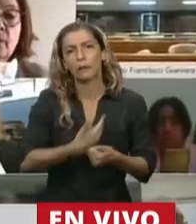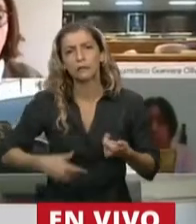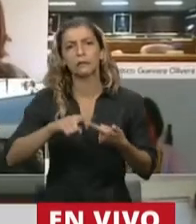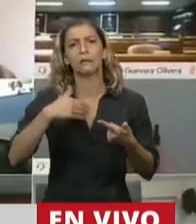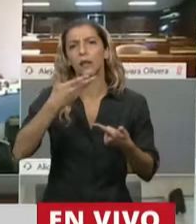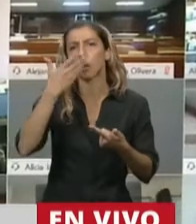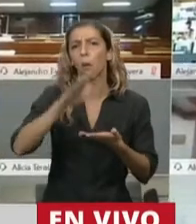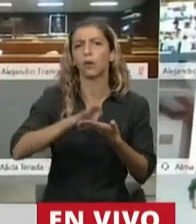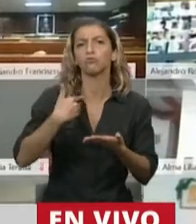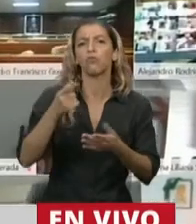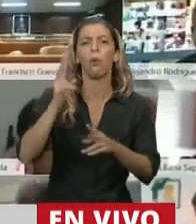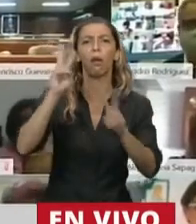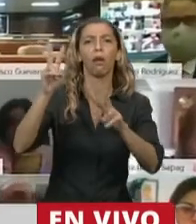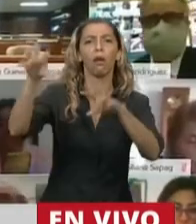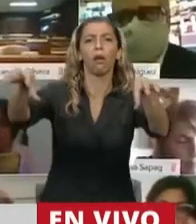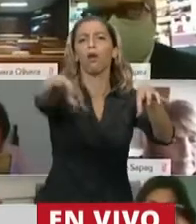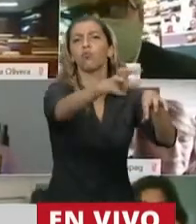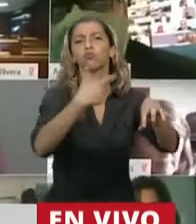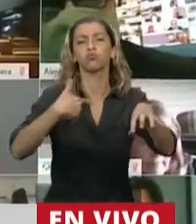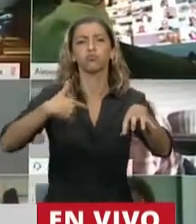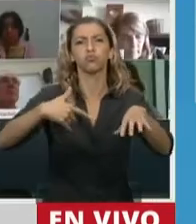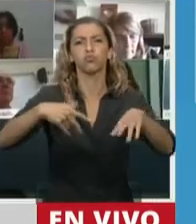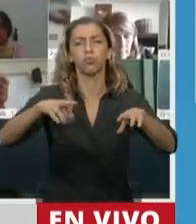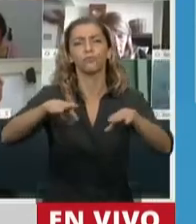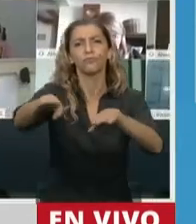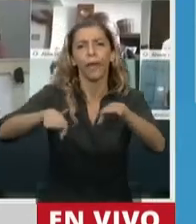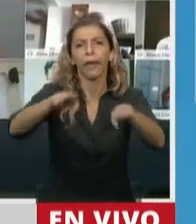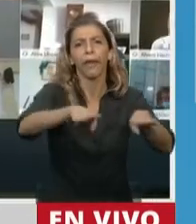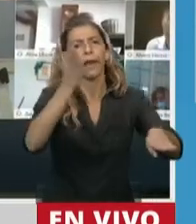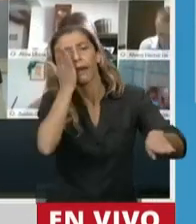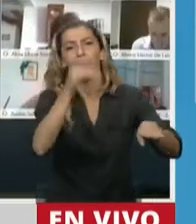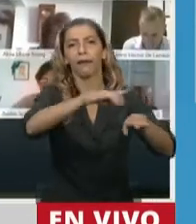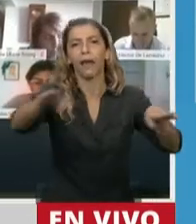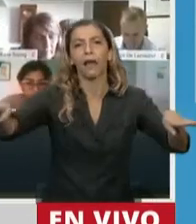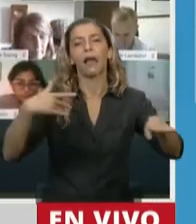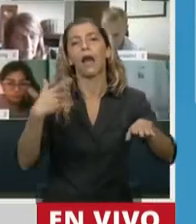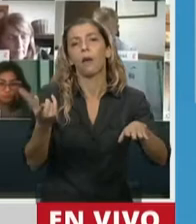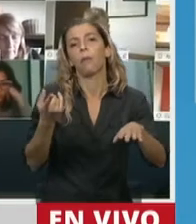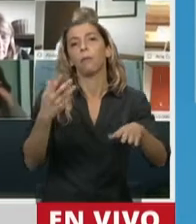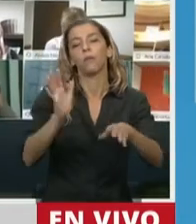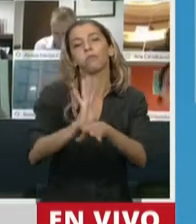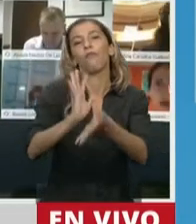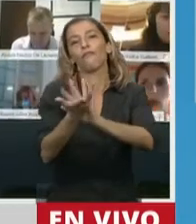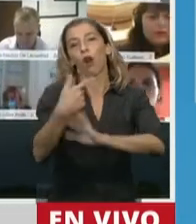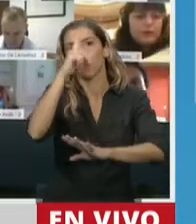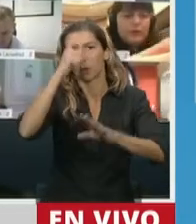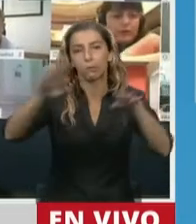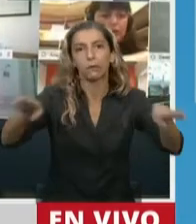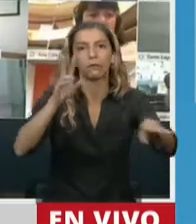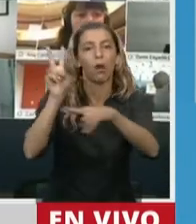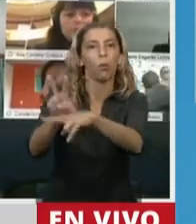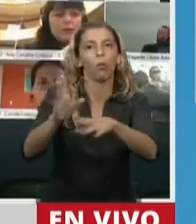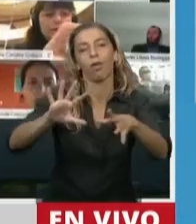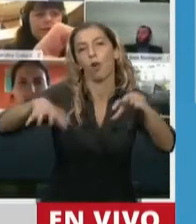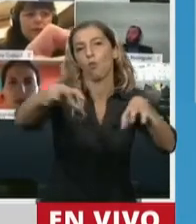cantidad de camas que se construyeron y dicen, es necesario construir estas camas, pero ojalá que no las utilicemos. Bueno, creo que lo